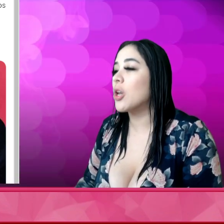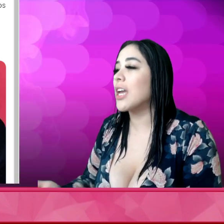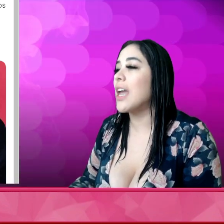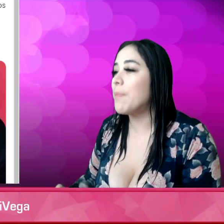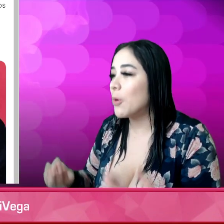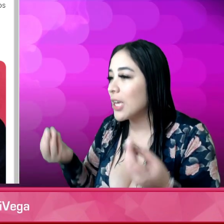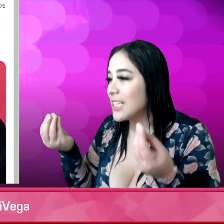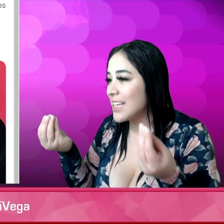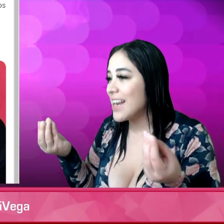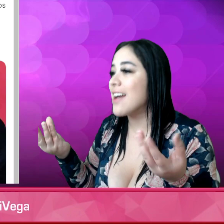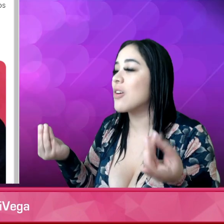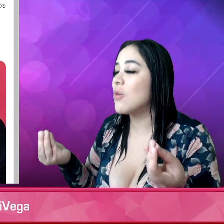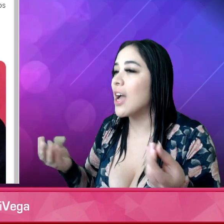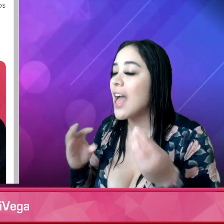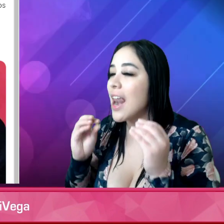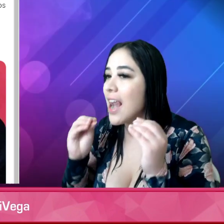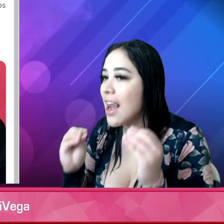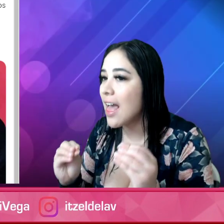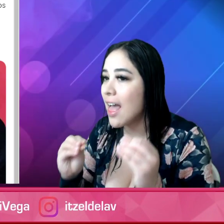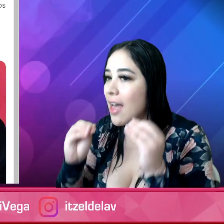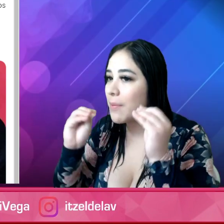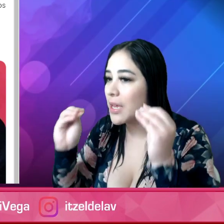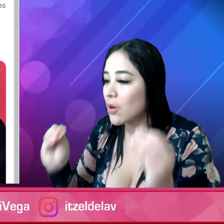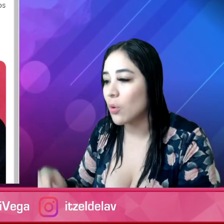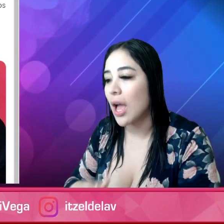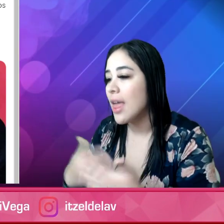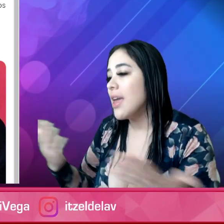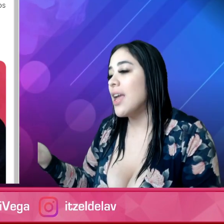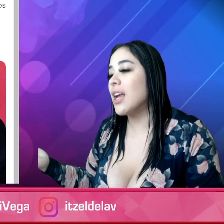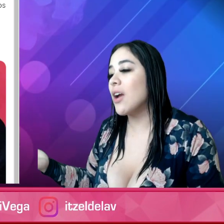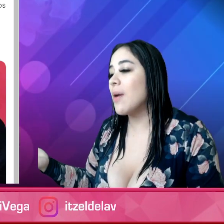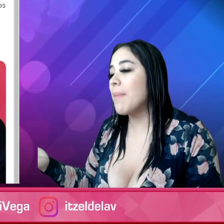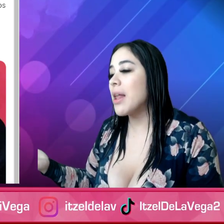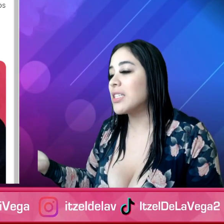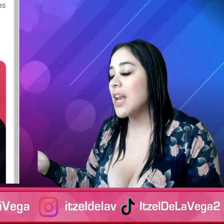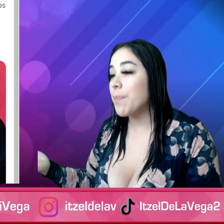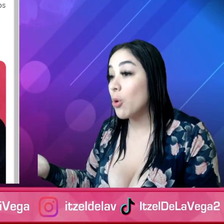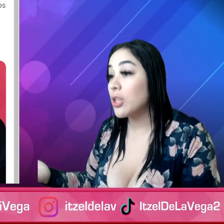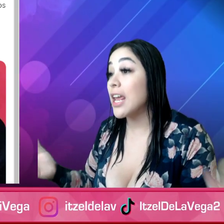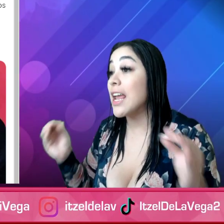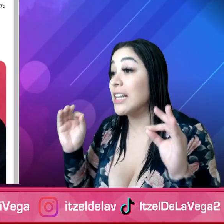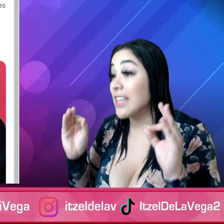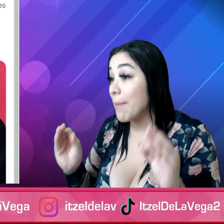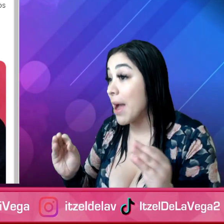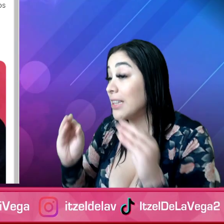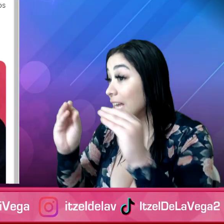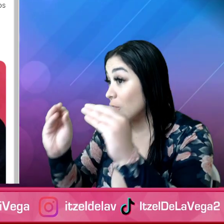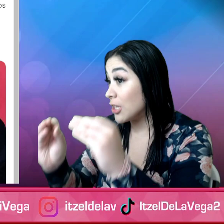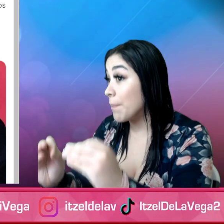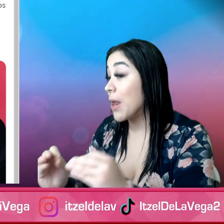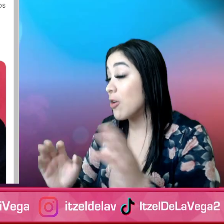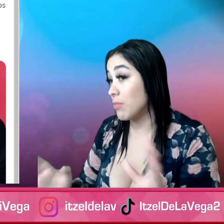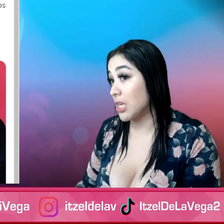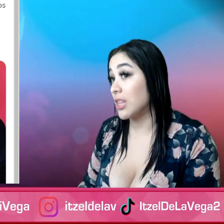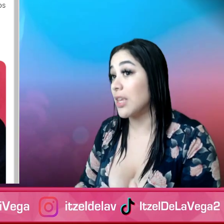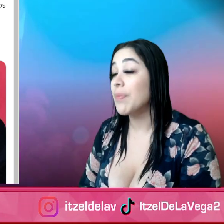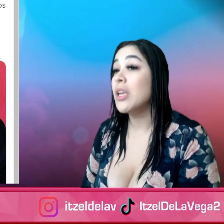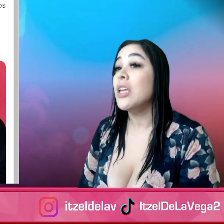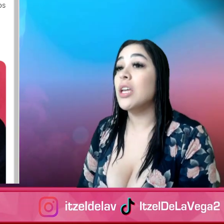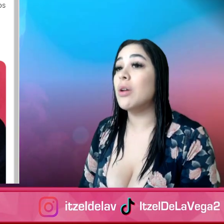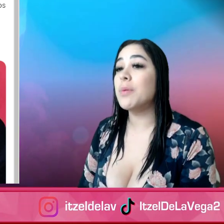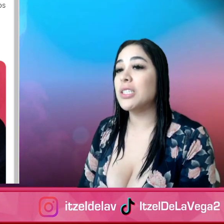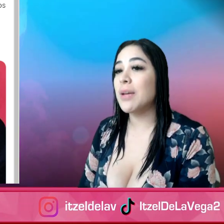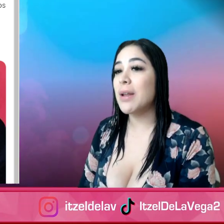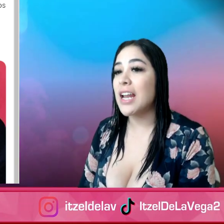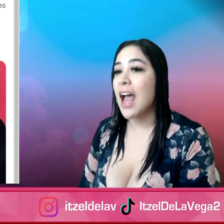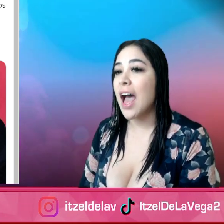él. ¿Por qué? Porque se le arruga la verruga. El que obra mal se le pudre el tamal tarde o temprano, mi gente.